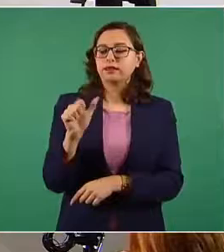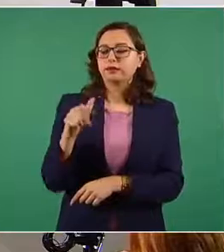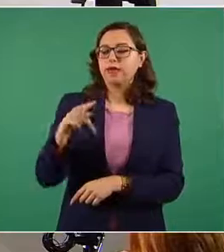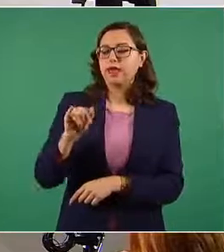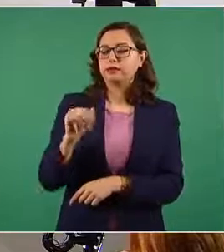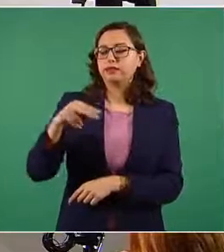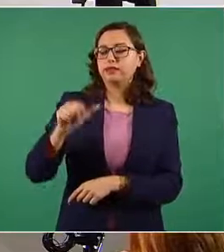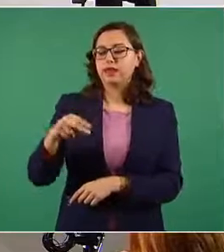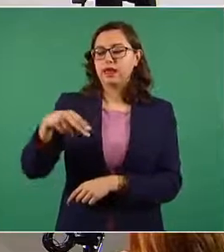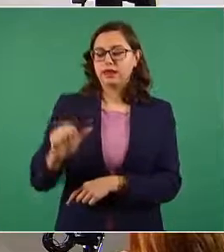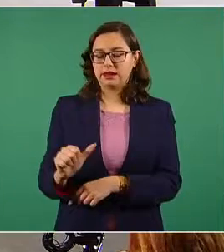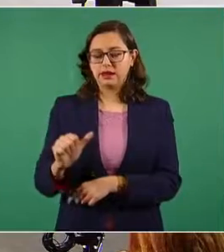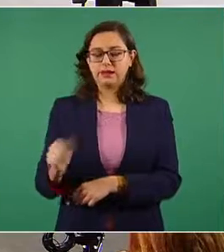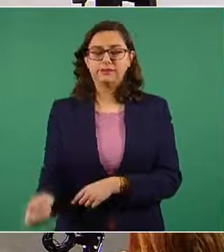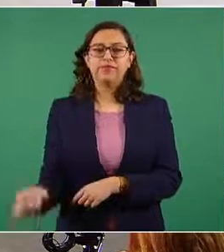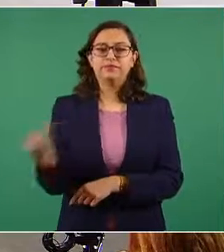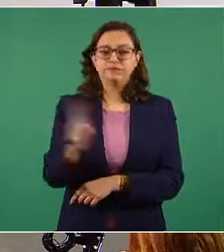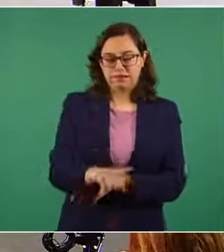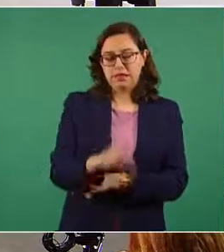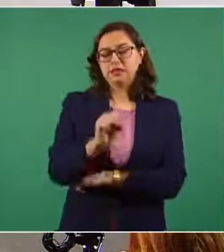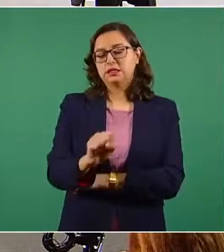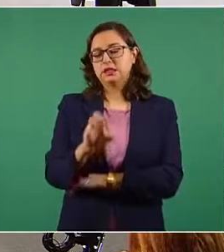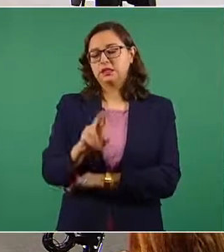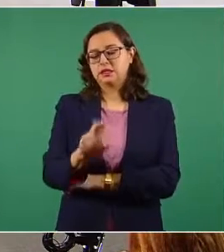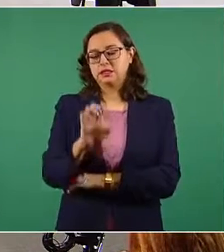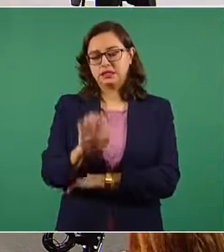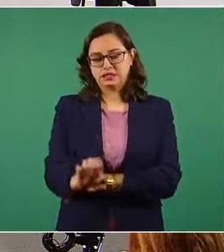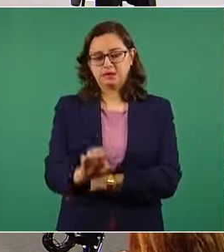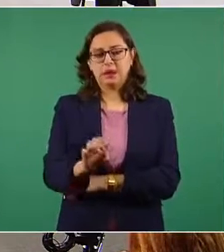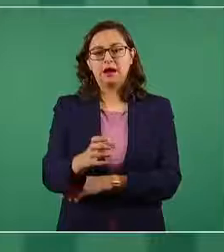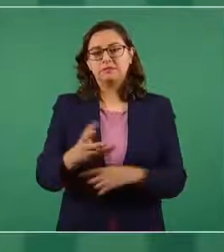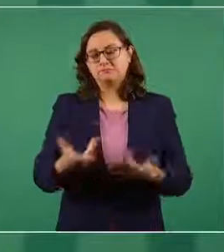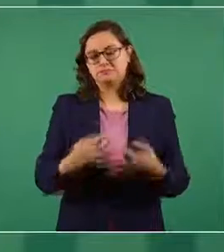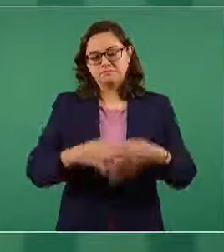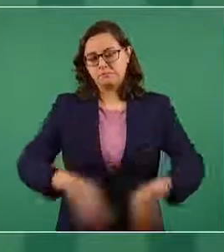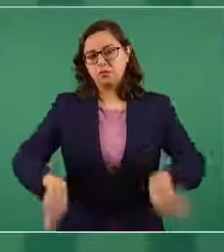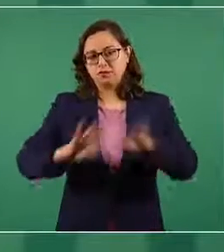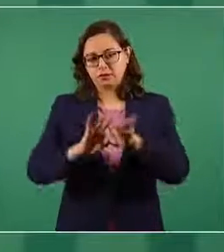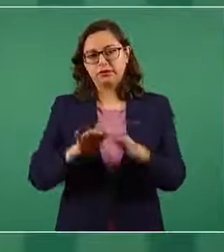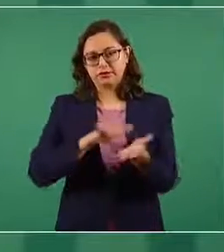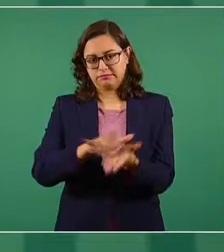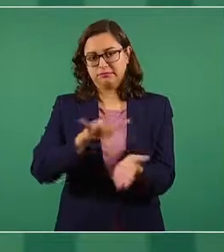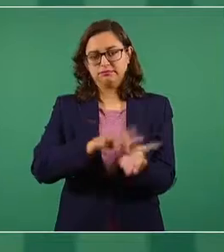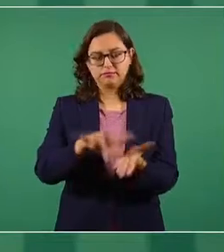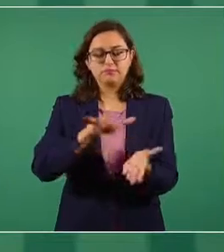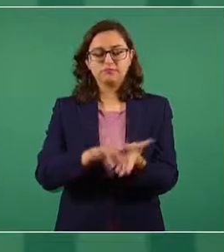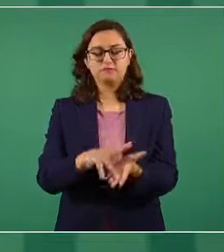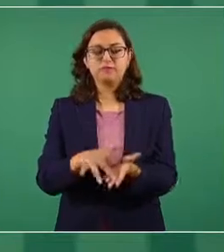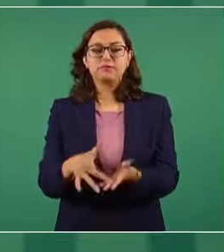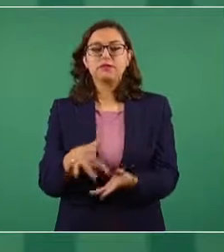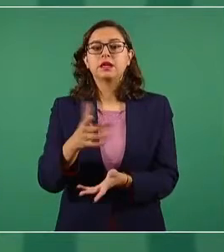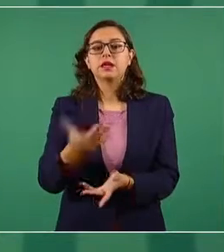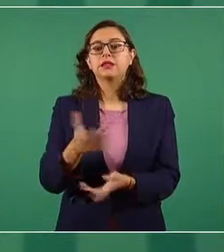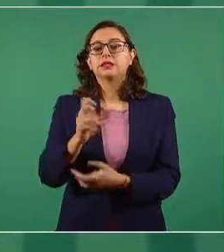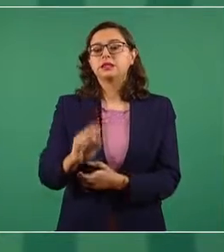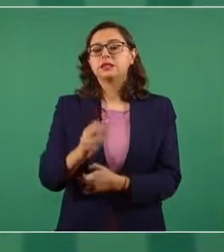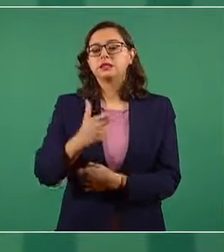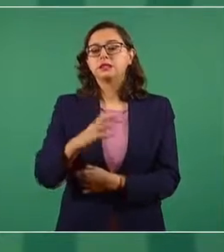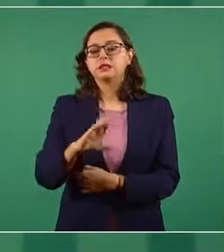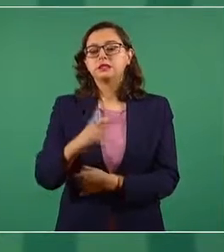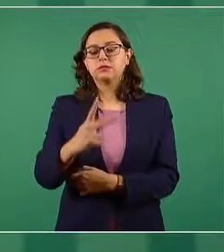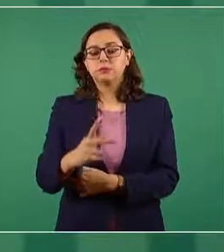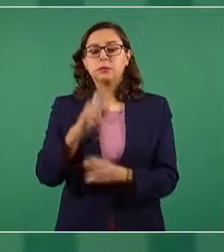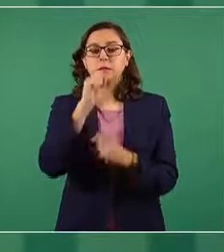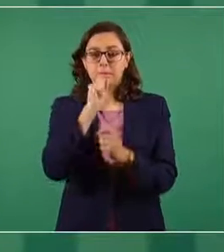la Cancillería que apoya este diálogo, porque evidentemente es crucial para México, la Secretaría de Hacienda y Crédito Público,